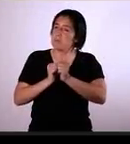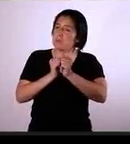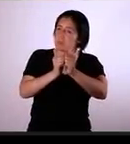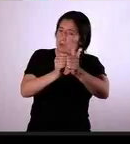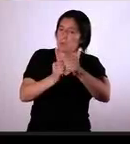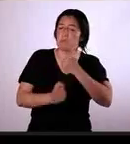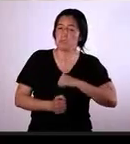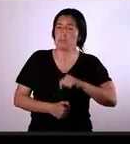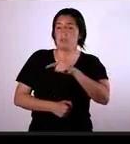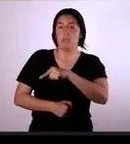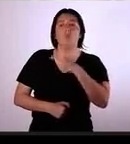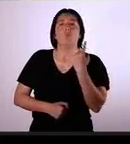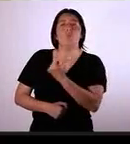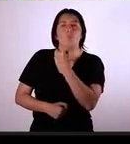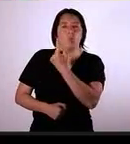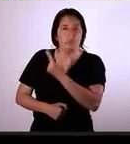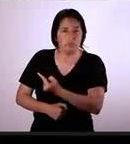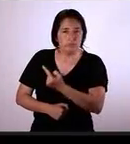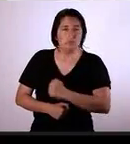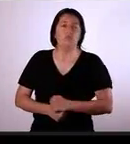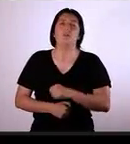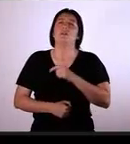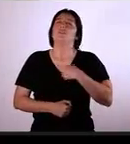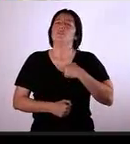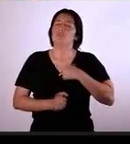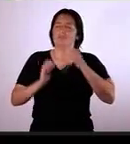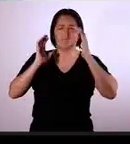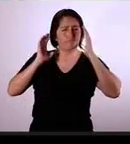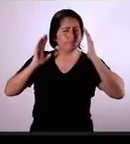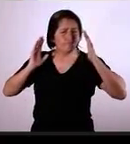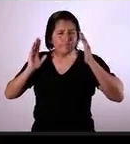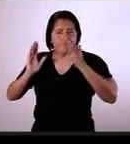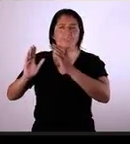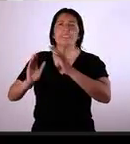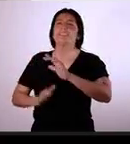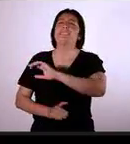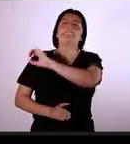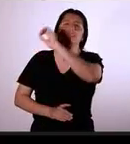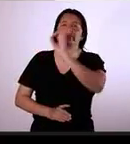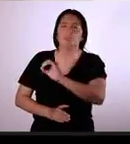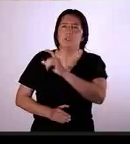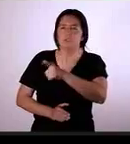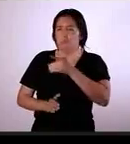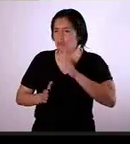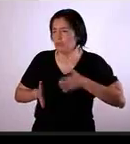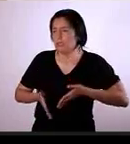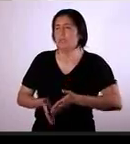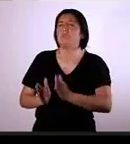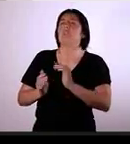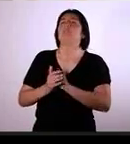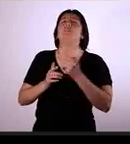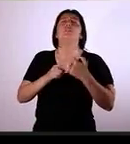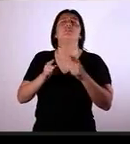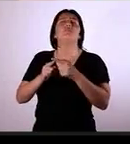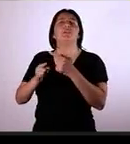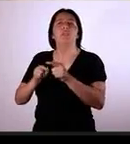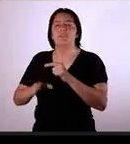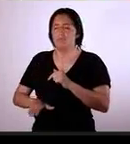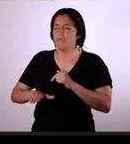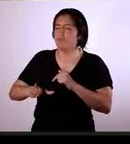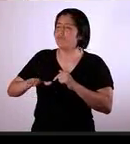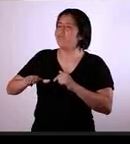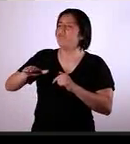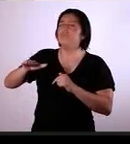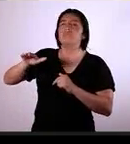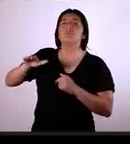es hijo único, dedicada al 100% a él desde su nacimiento, con las diferentes etapas vividas